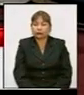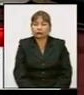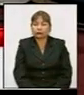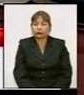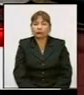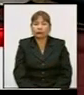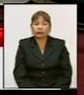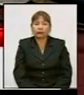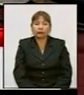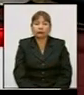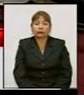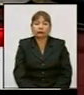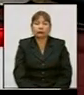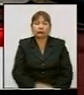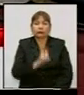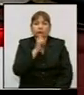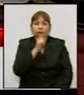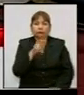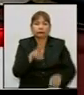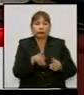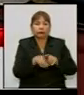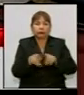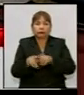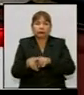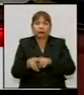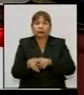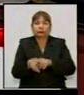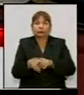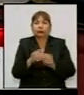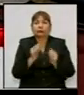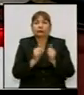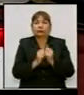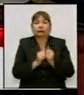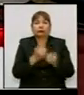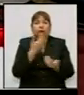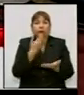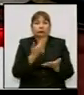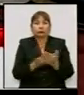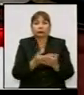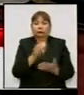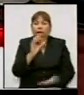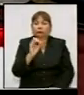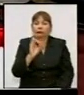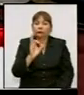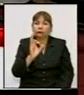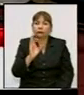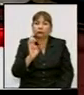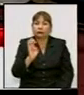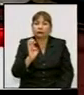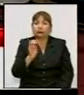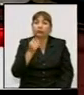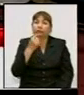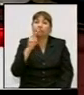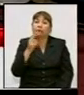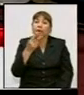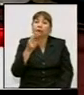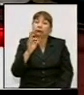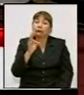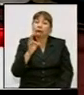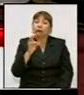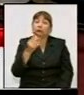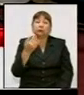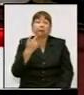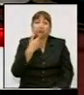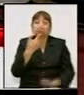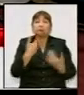Adelante, por favor. Asimismo, señor congresista, la Fuerza Aérea, gracias a un proyecto OPSET que tuvimos en el 2017,